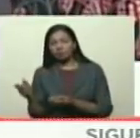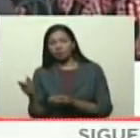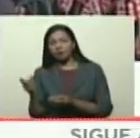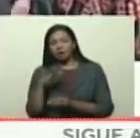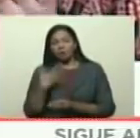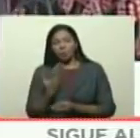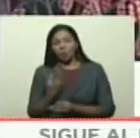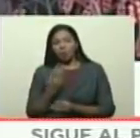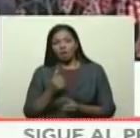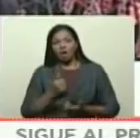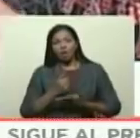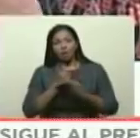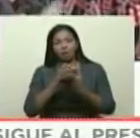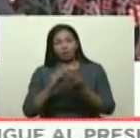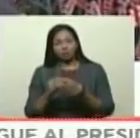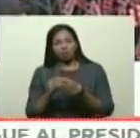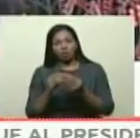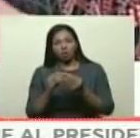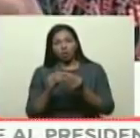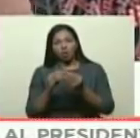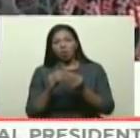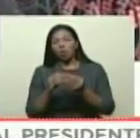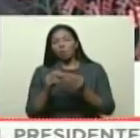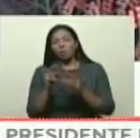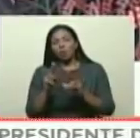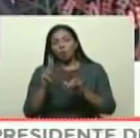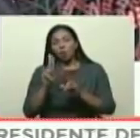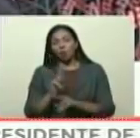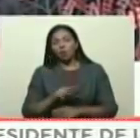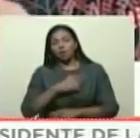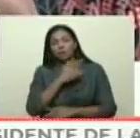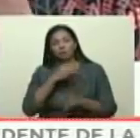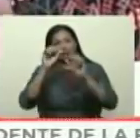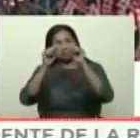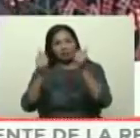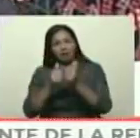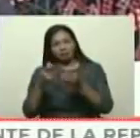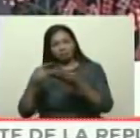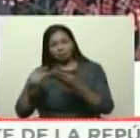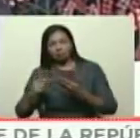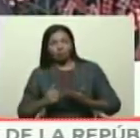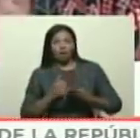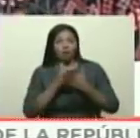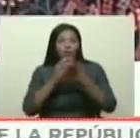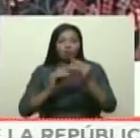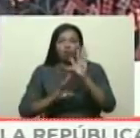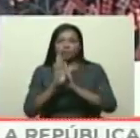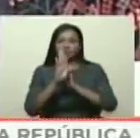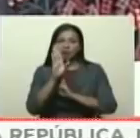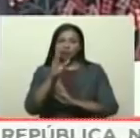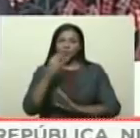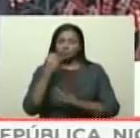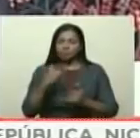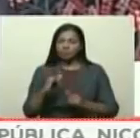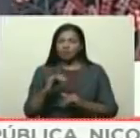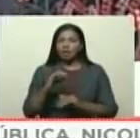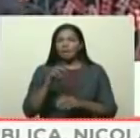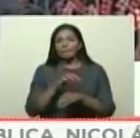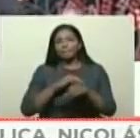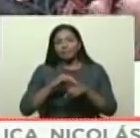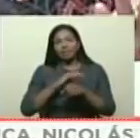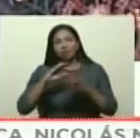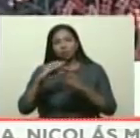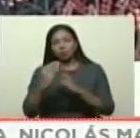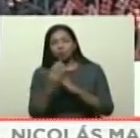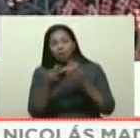pueden ayudar, como UNEARTE, como el SENAC, como estas instituciones que pueden ayudar al desarrollo, y por supuesto el Ministerio de Cultura, y